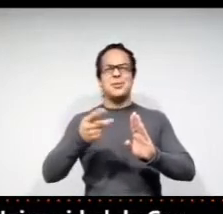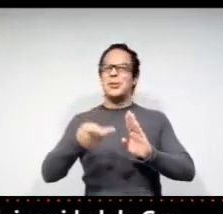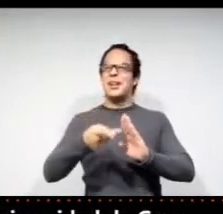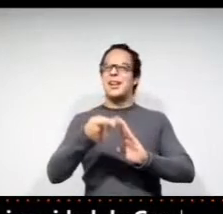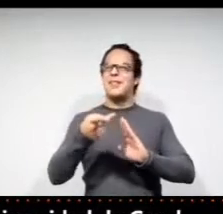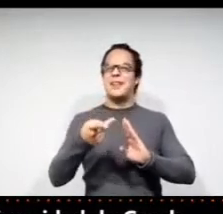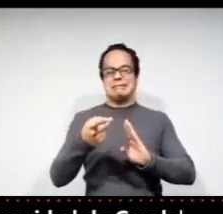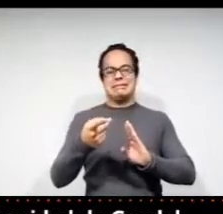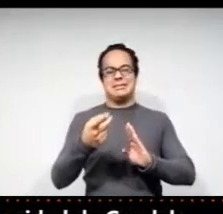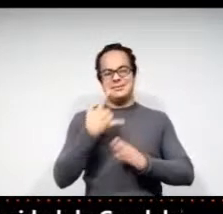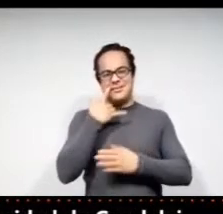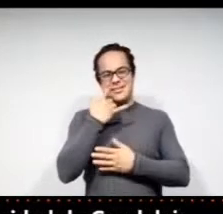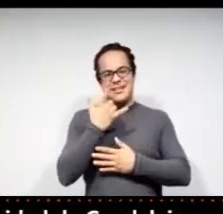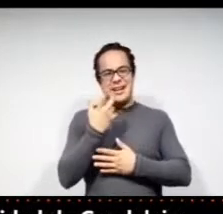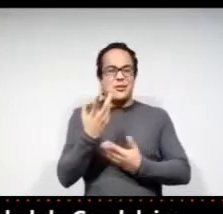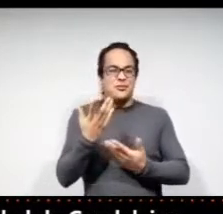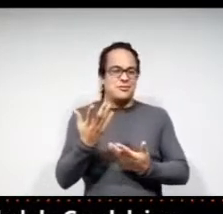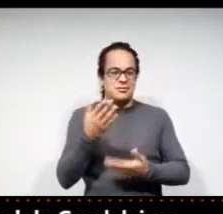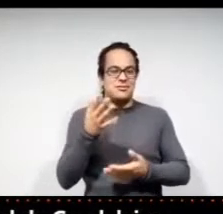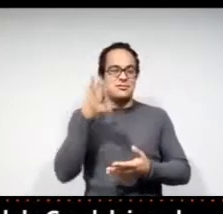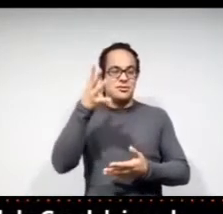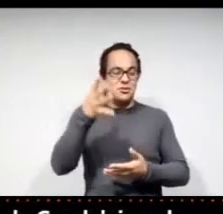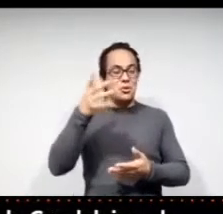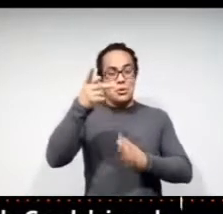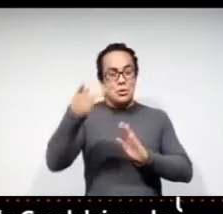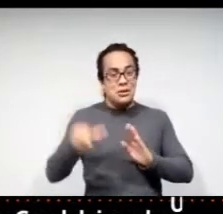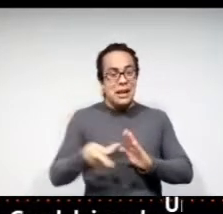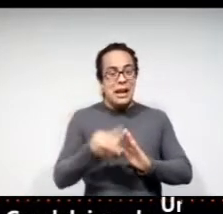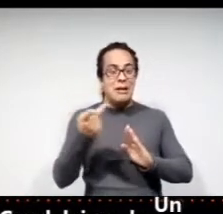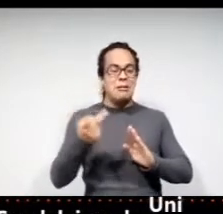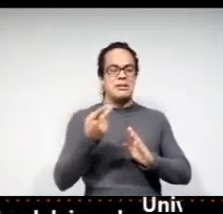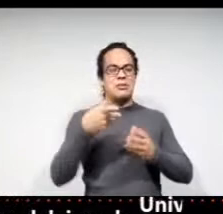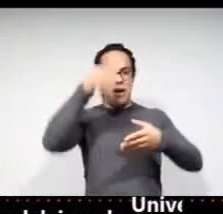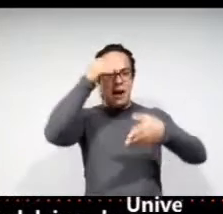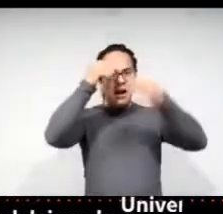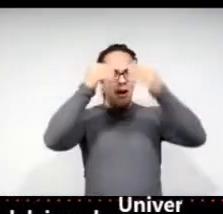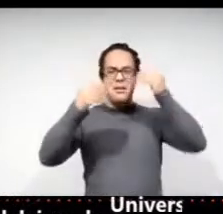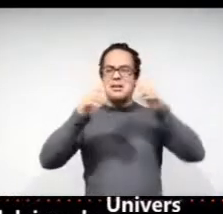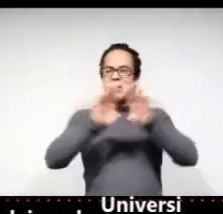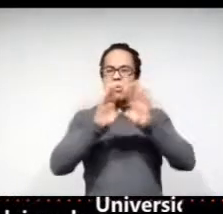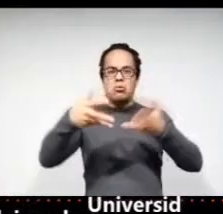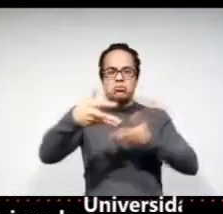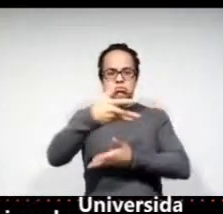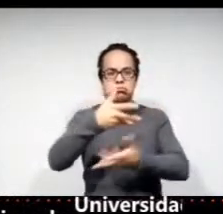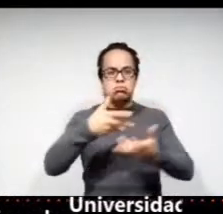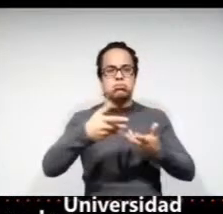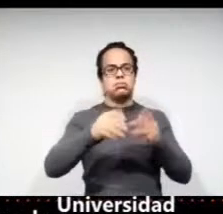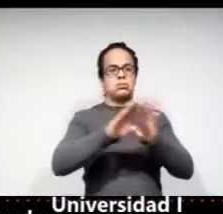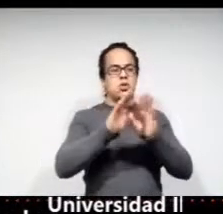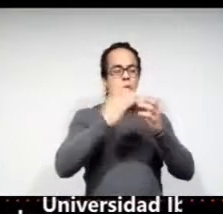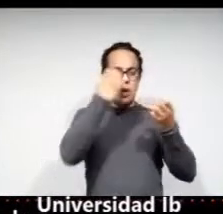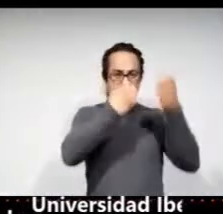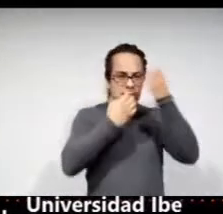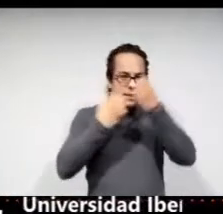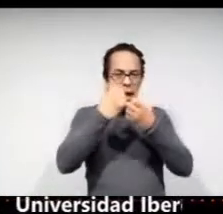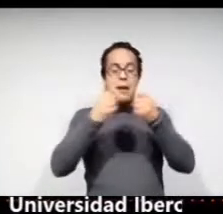interacciones tendremos que volver a aprender cómo reconocernos, cómo interactuar, cómo enseñar y cómo evaluar. Y quisiera terminar nada más